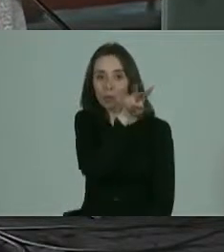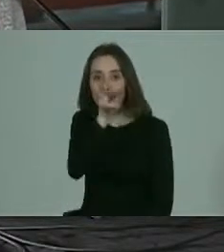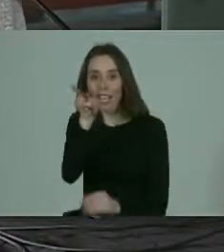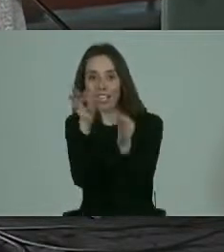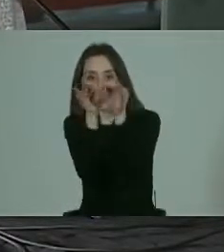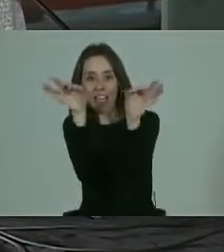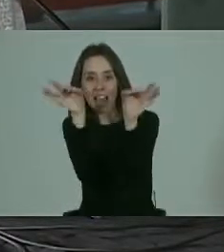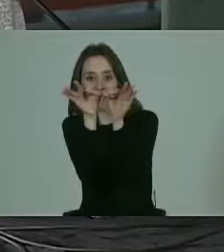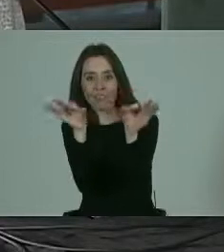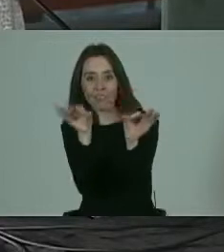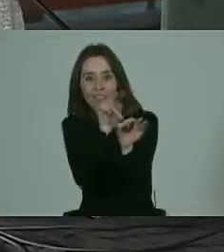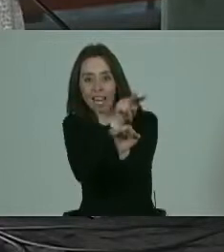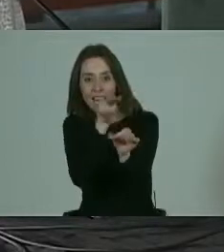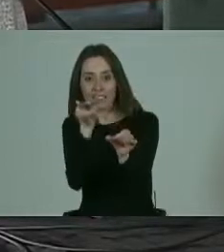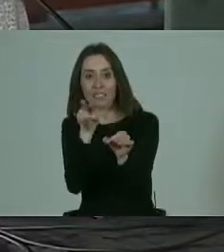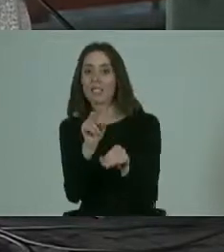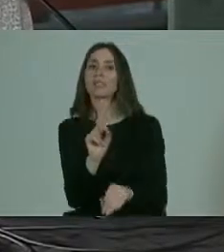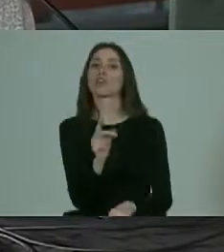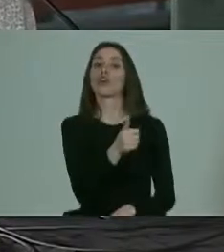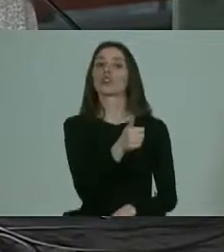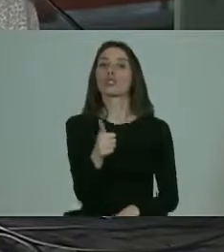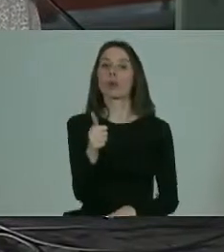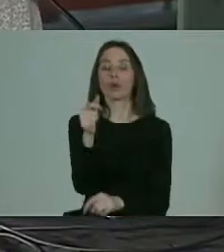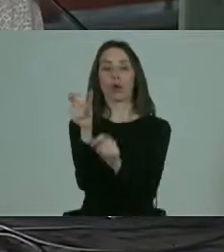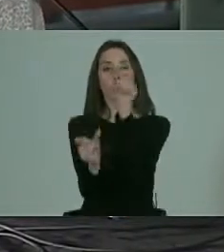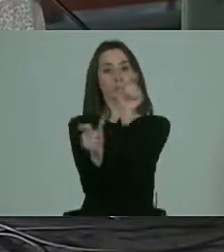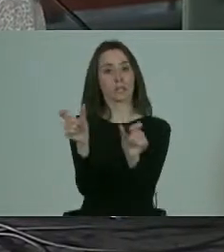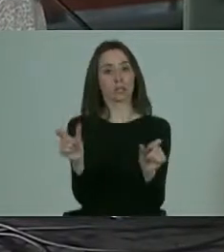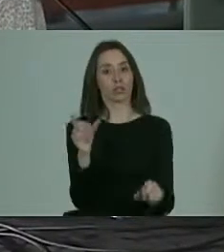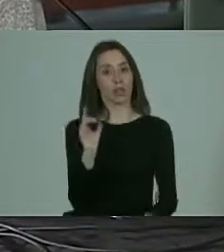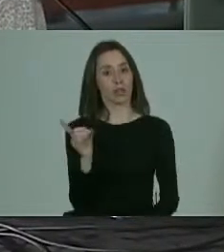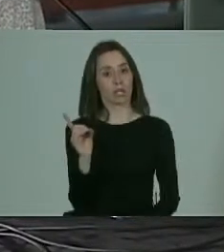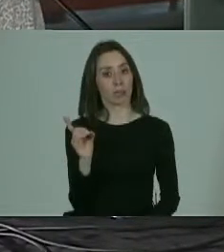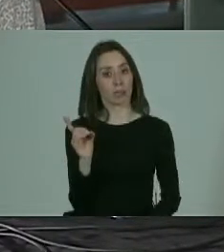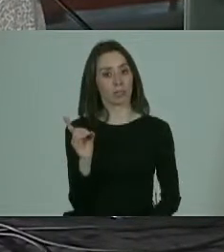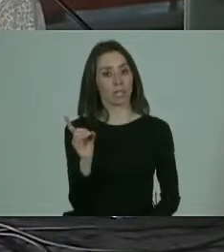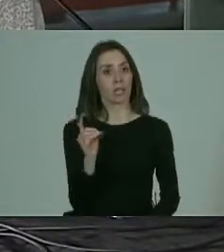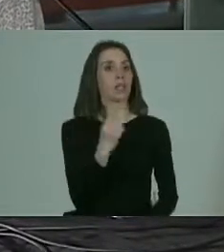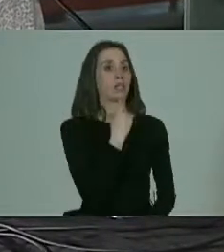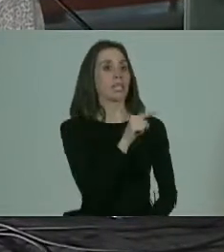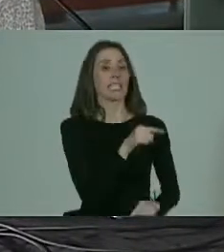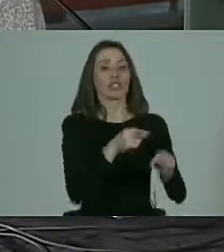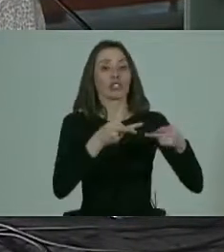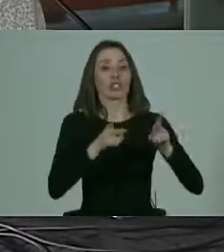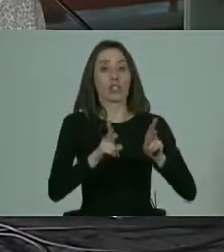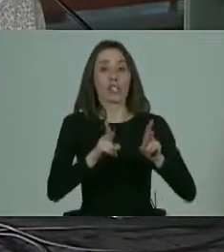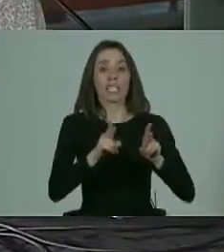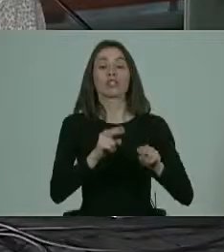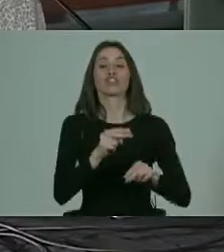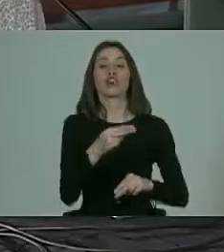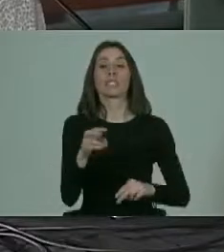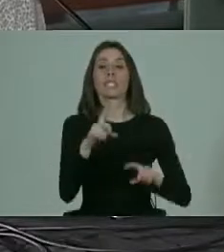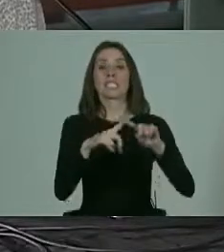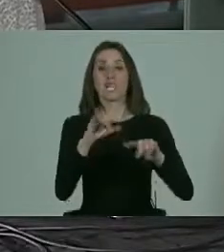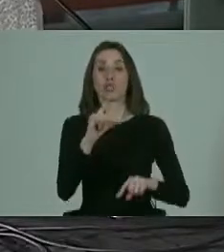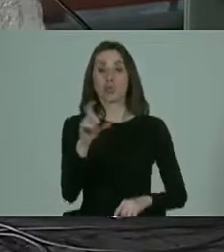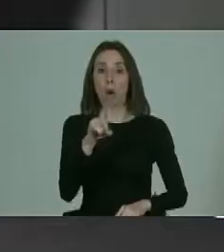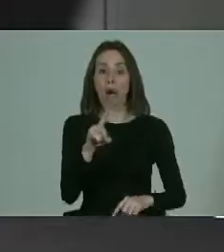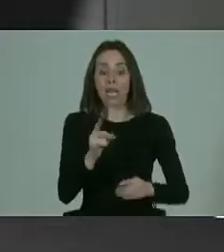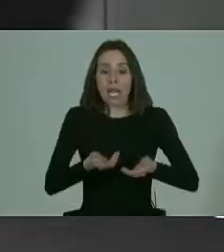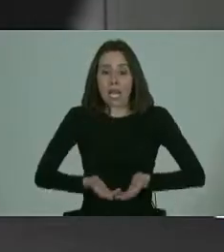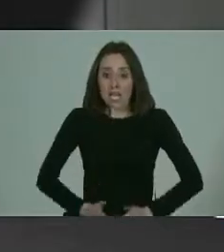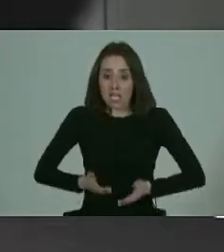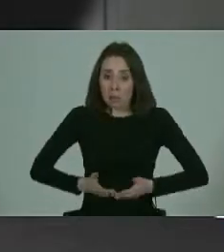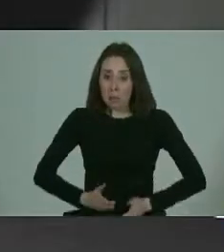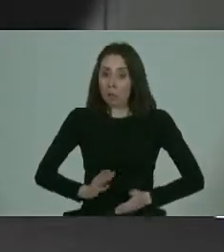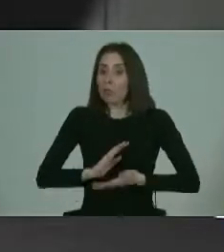es eso no es solamente es las personas con discapacidad esos son los derechos sexuales y reproductivos de todas las personas